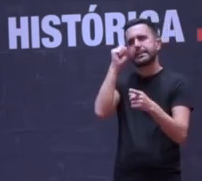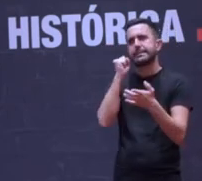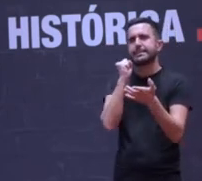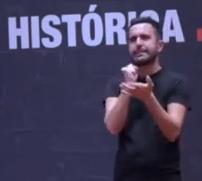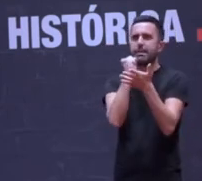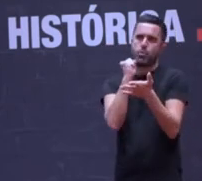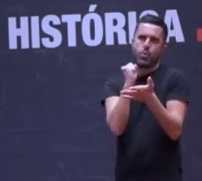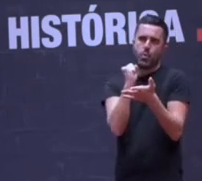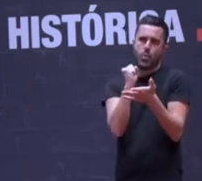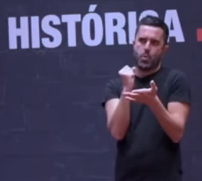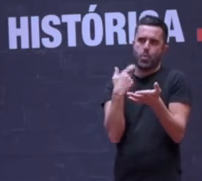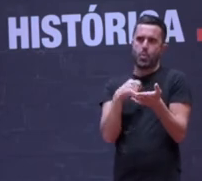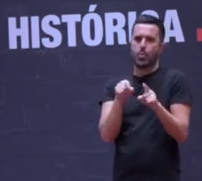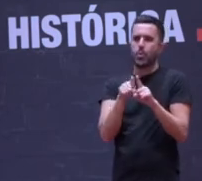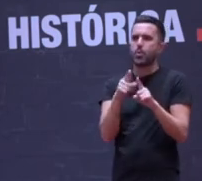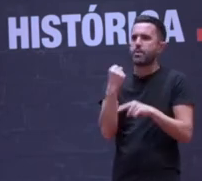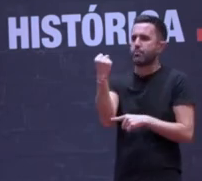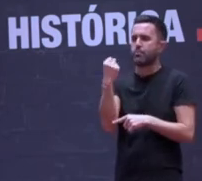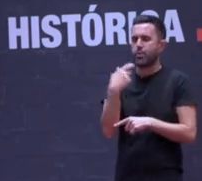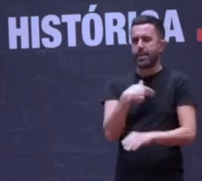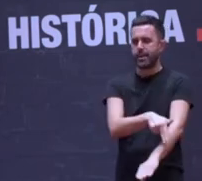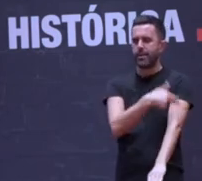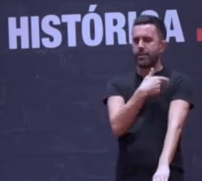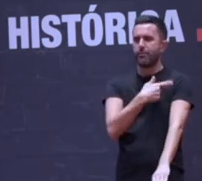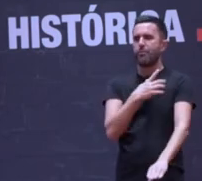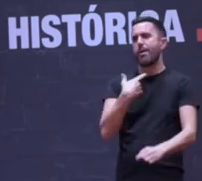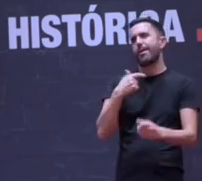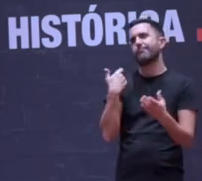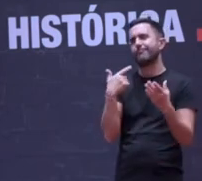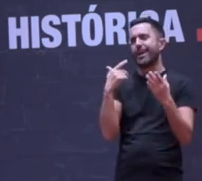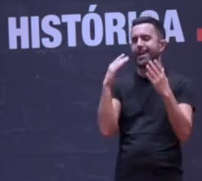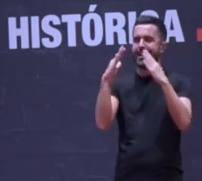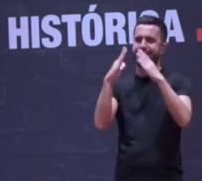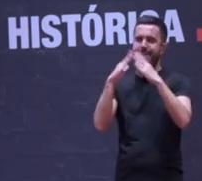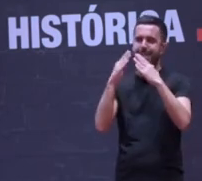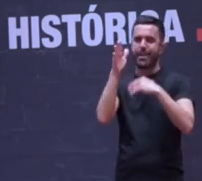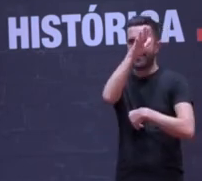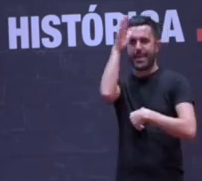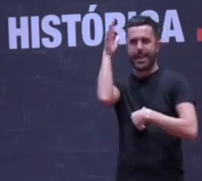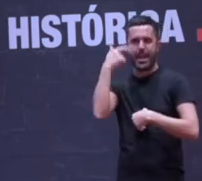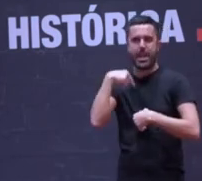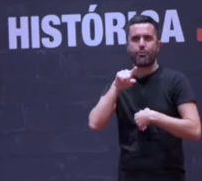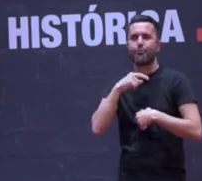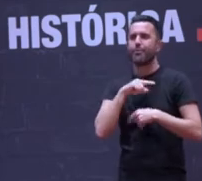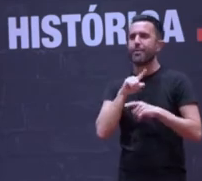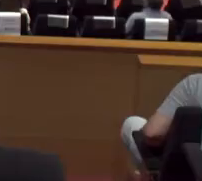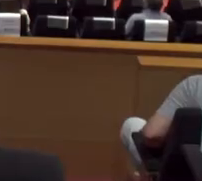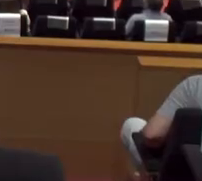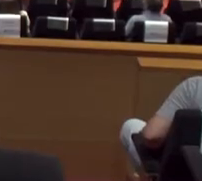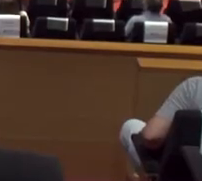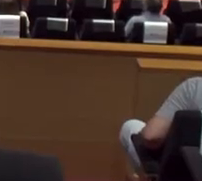símbolo da residencia de verán do dictador, e que lembrade que aquí, por exemplo, enchía as páxinas do Ola e as portadas do Ola.